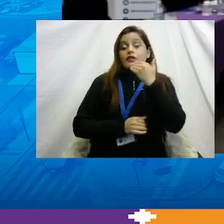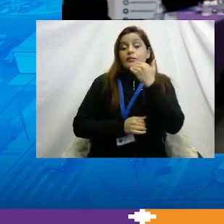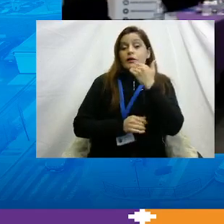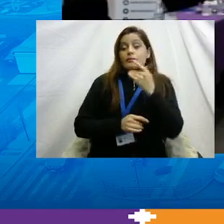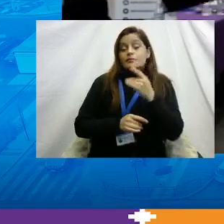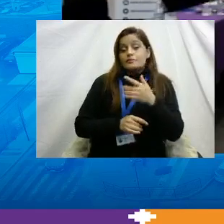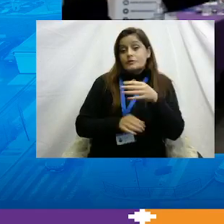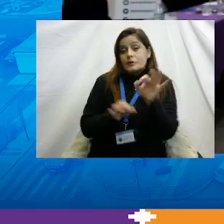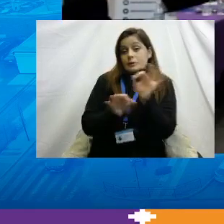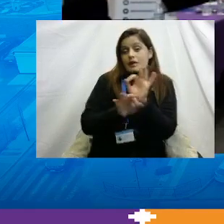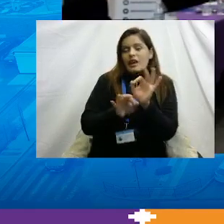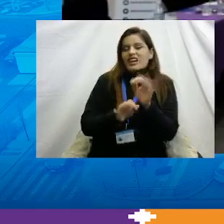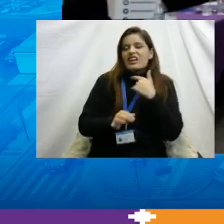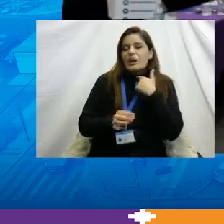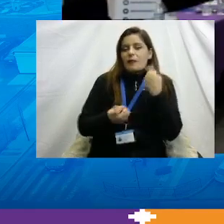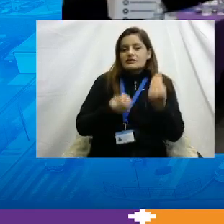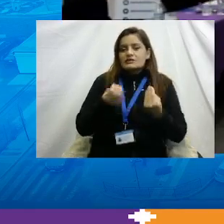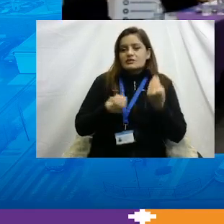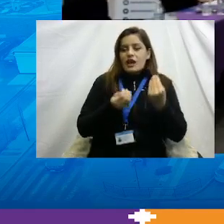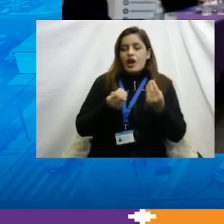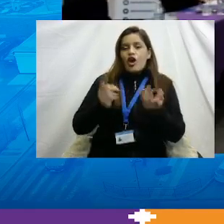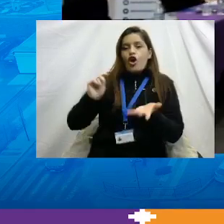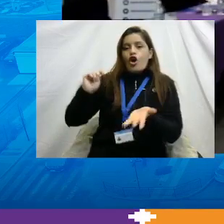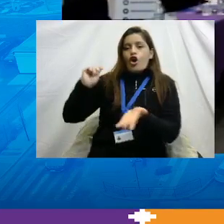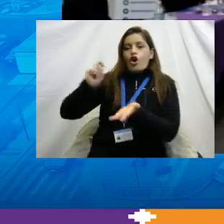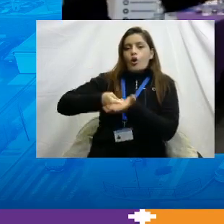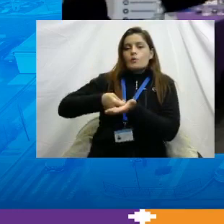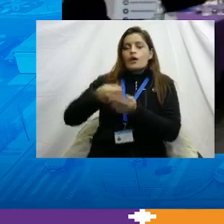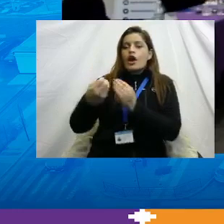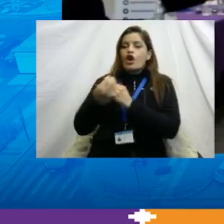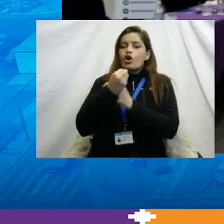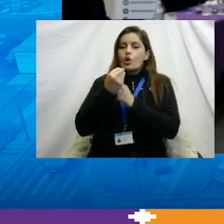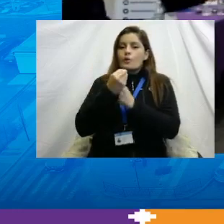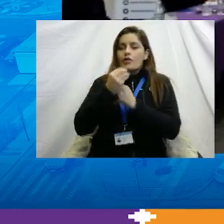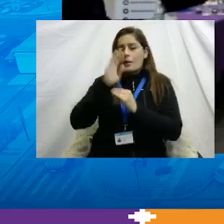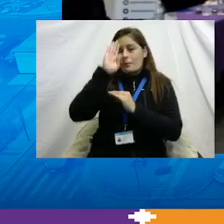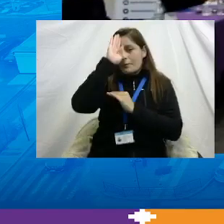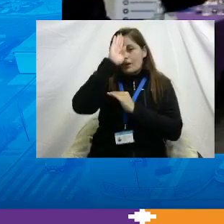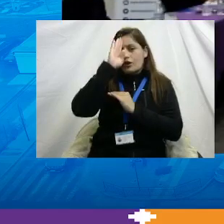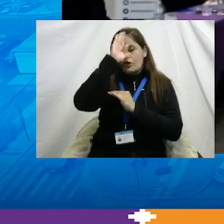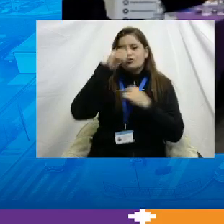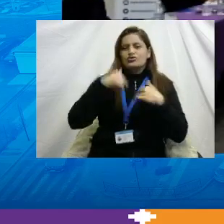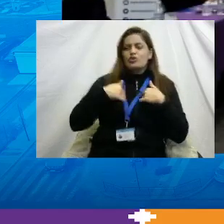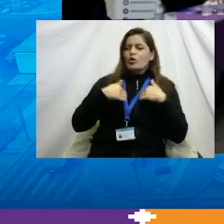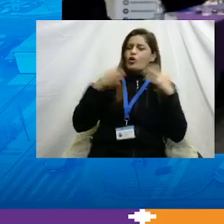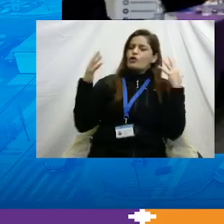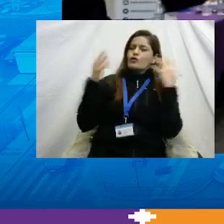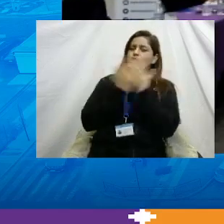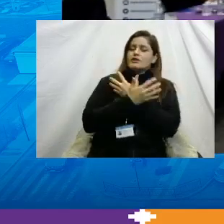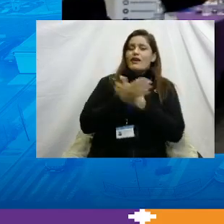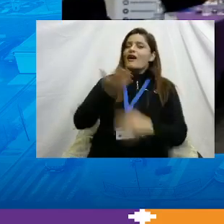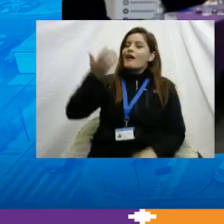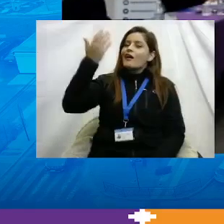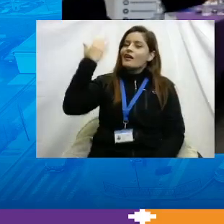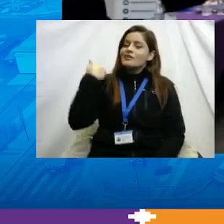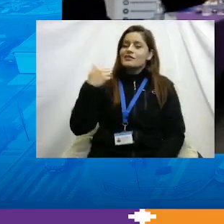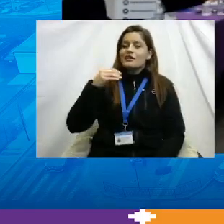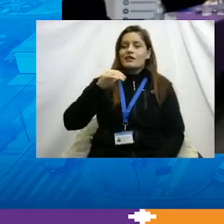si es que hay algún pronunciamiento sobre la compra de comida para perros. Yo ahí me quedé como un poco perdido cuando el concejal Alexander Enrique